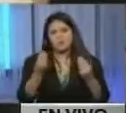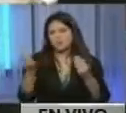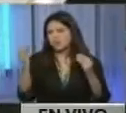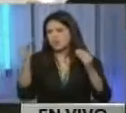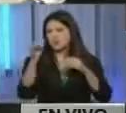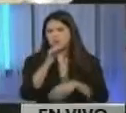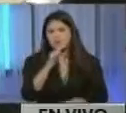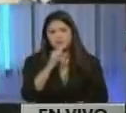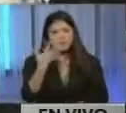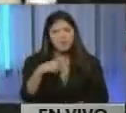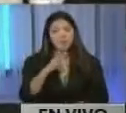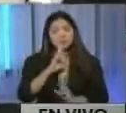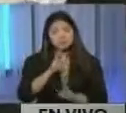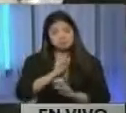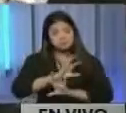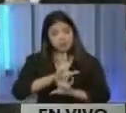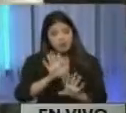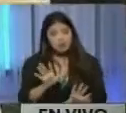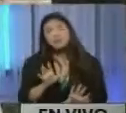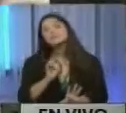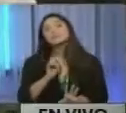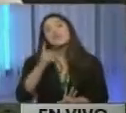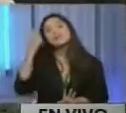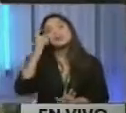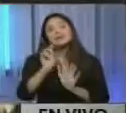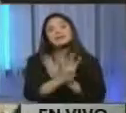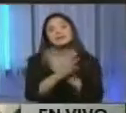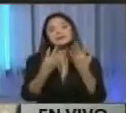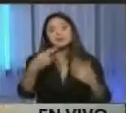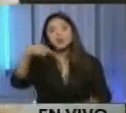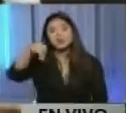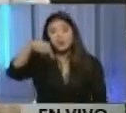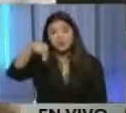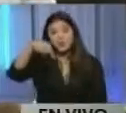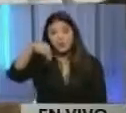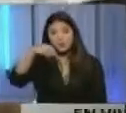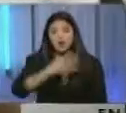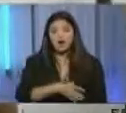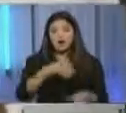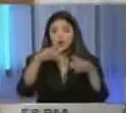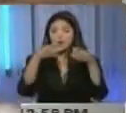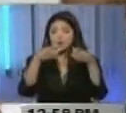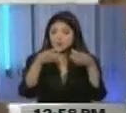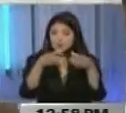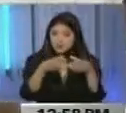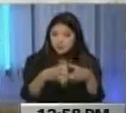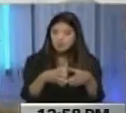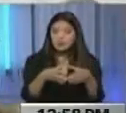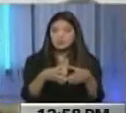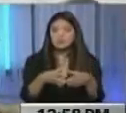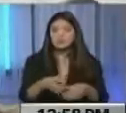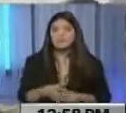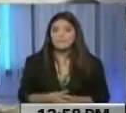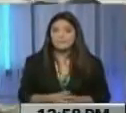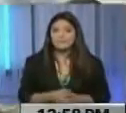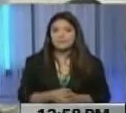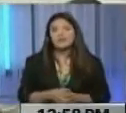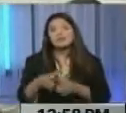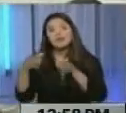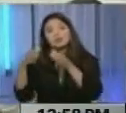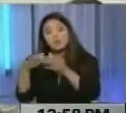aportó bastantes resultados. Por ejemplo, el 19 de noviembre, las comisiones primeras del Senado y la Cámara de